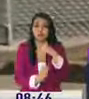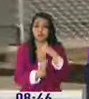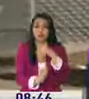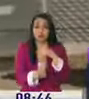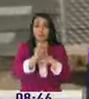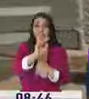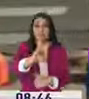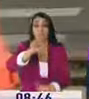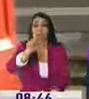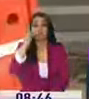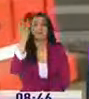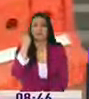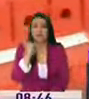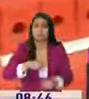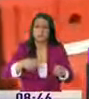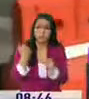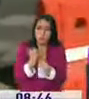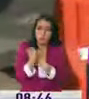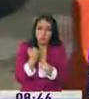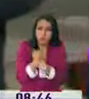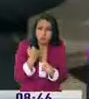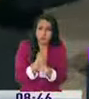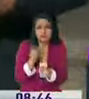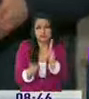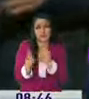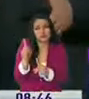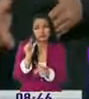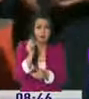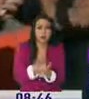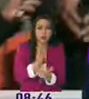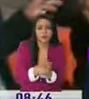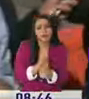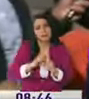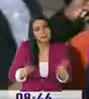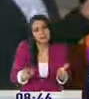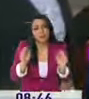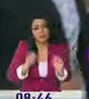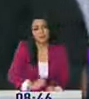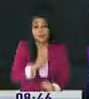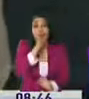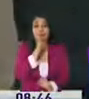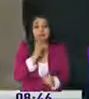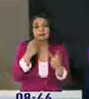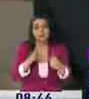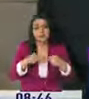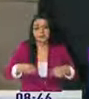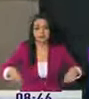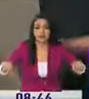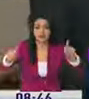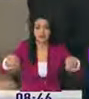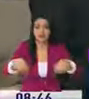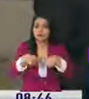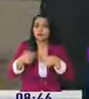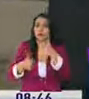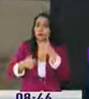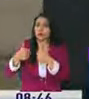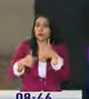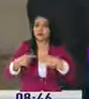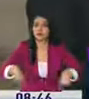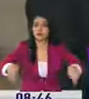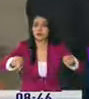en 21 días, pero esos 21 días vamos a generar molestias a la ciudadanía, por lo tanto la ciudadanía tiene que tomar vías alternas. ¿Cuáles son las vías alternas que tienen la